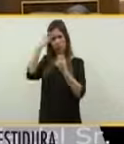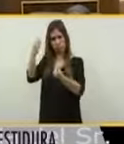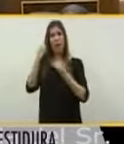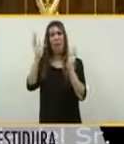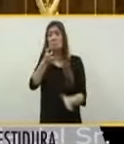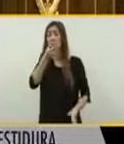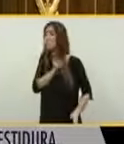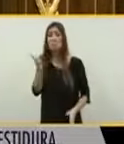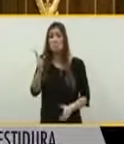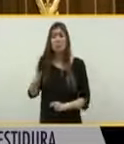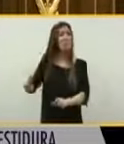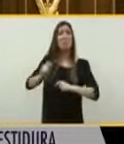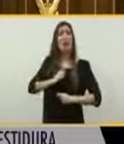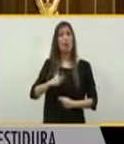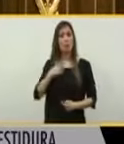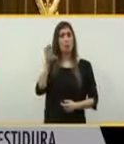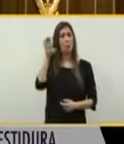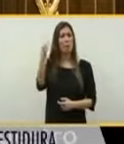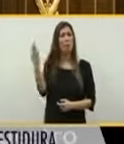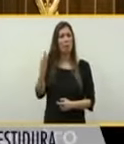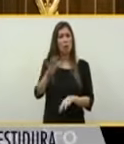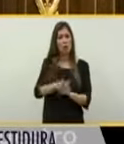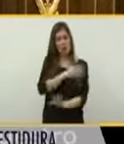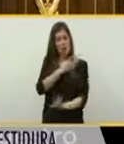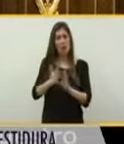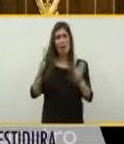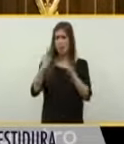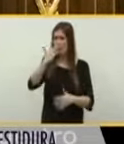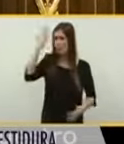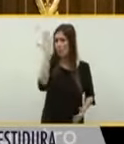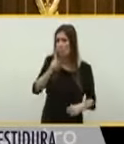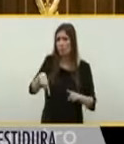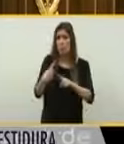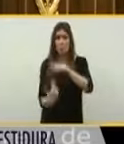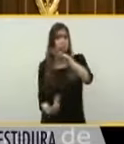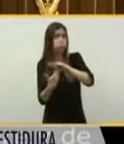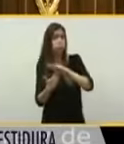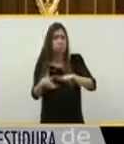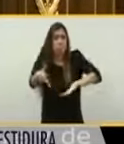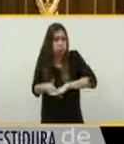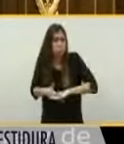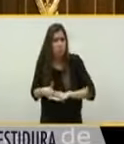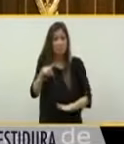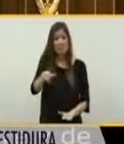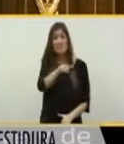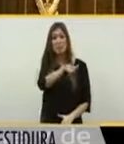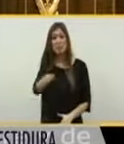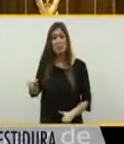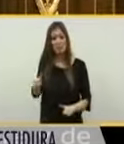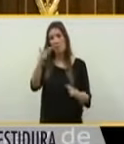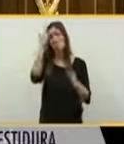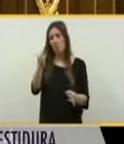nuestro país a un periodo de incertidumbre y de bloqueo. Y esta semana se ha visto finalmente